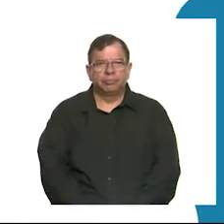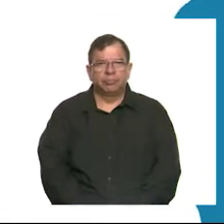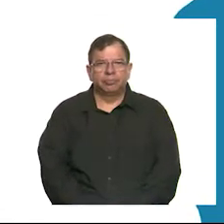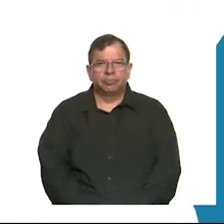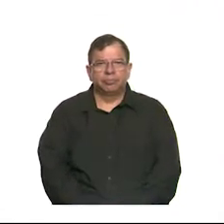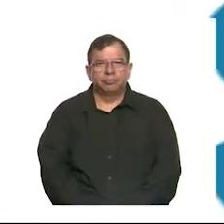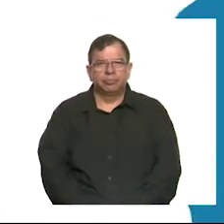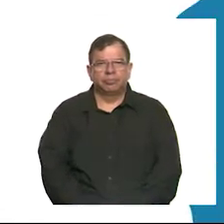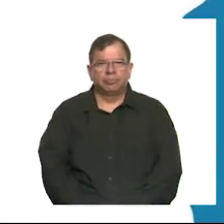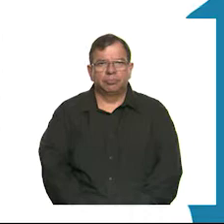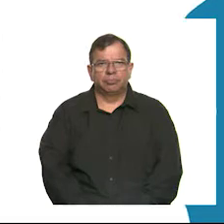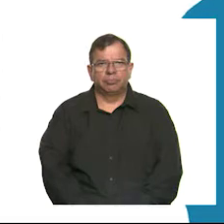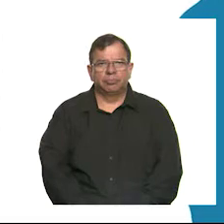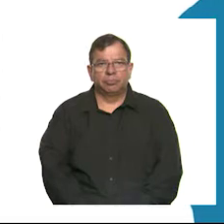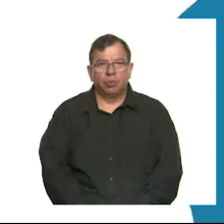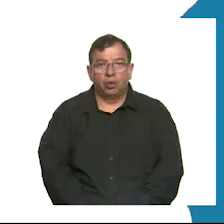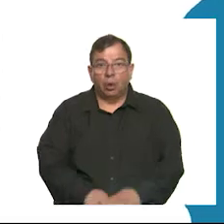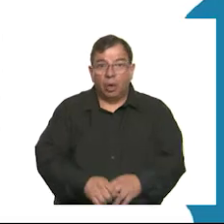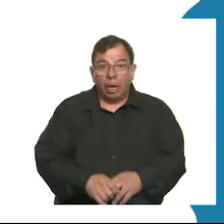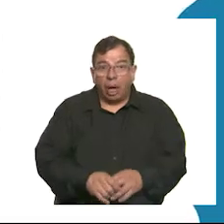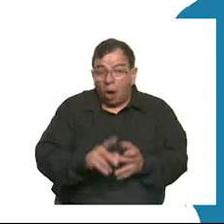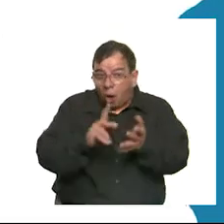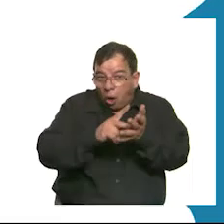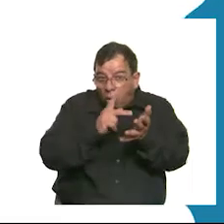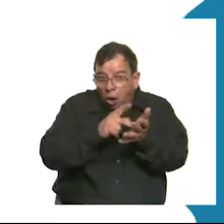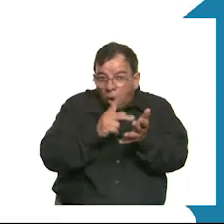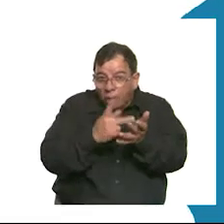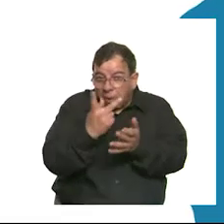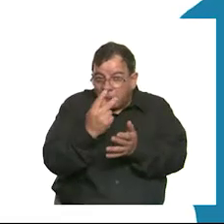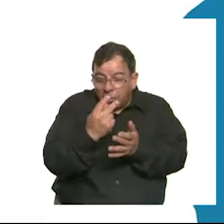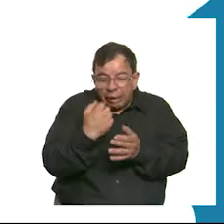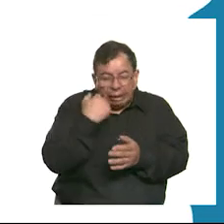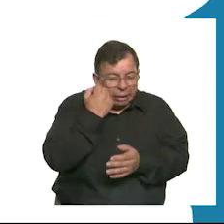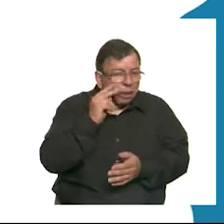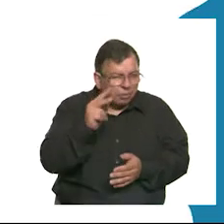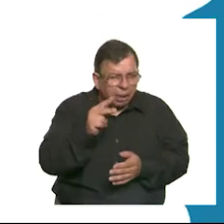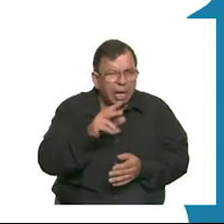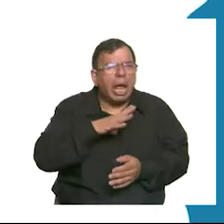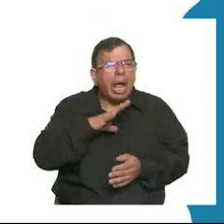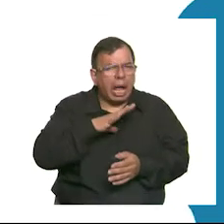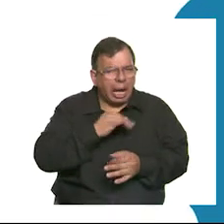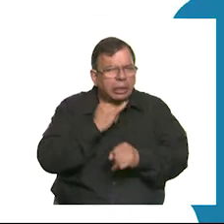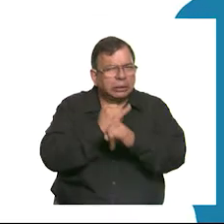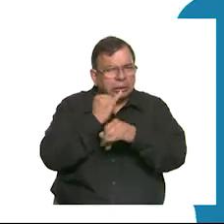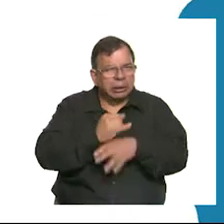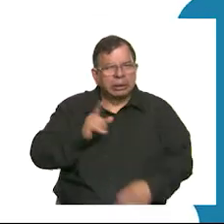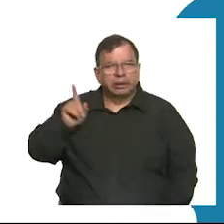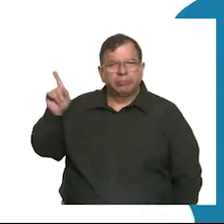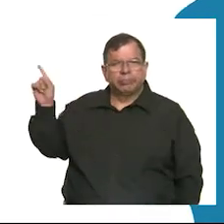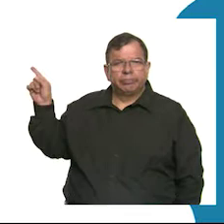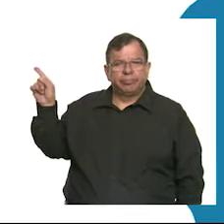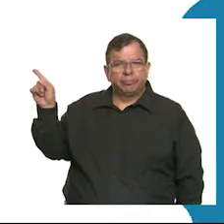conalitech.sep.gov.mx. Si quieres volver a ver los programas de Aprende en Casa, los puedes encontrar en la siguiente liga: